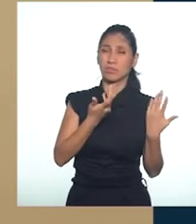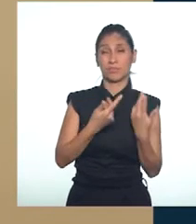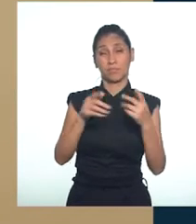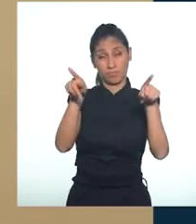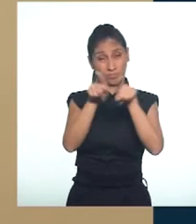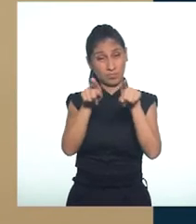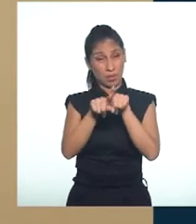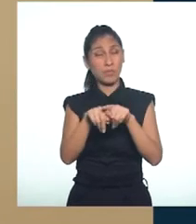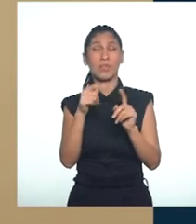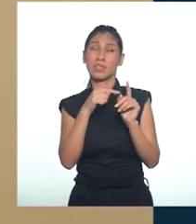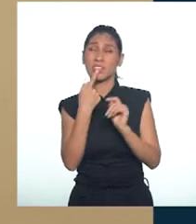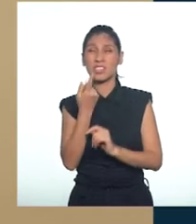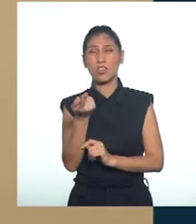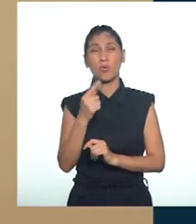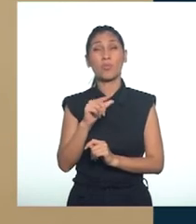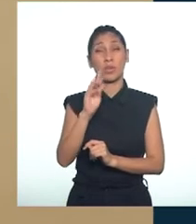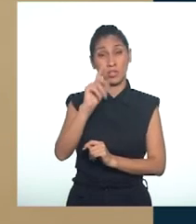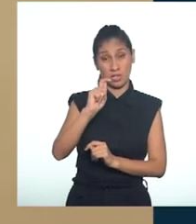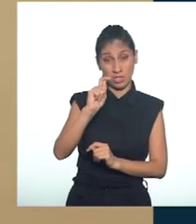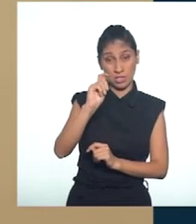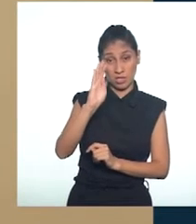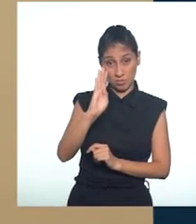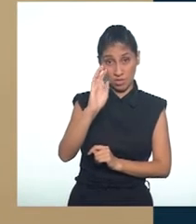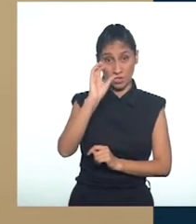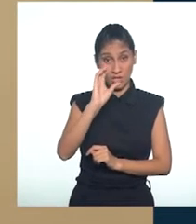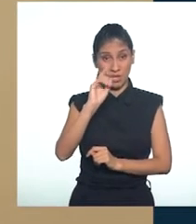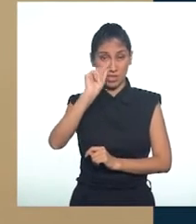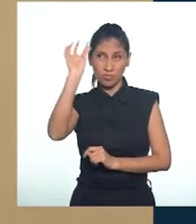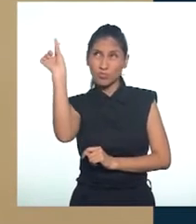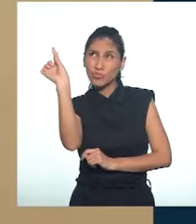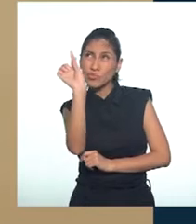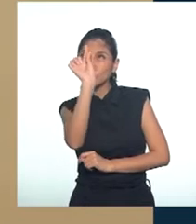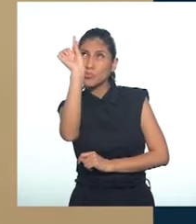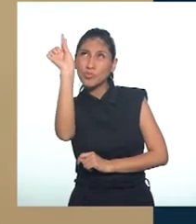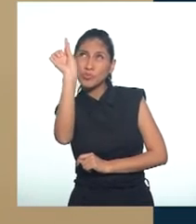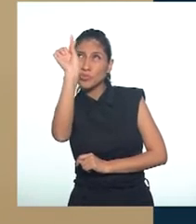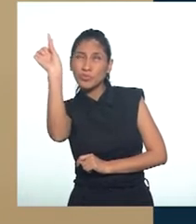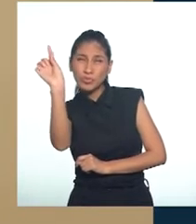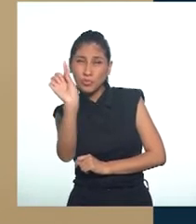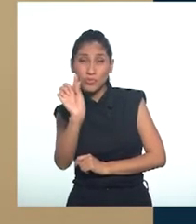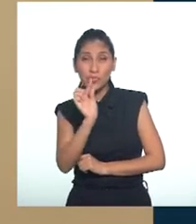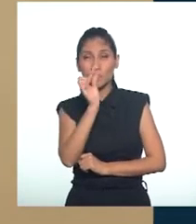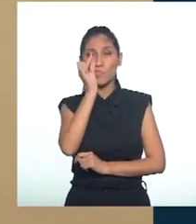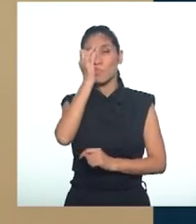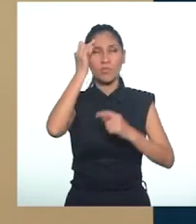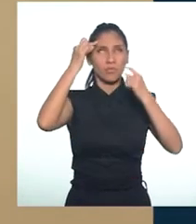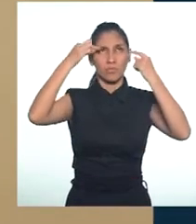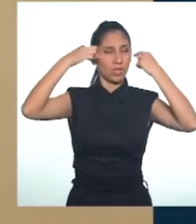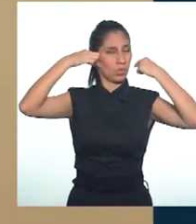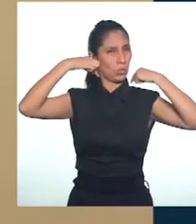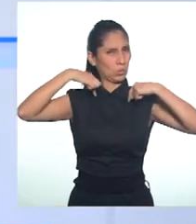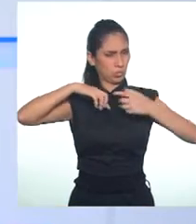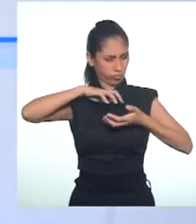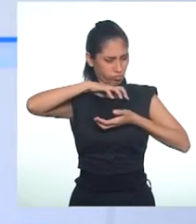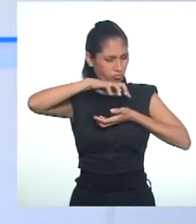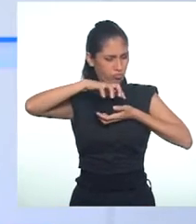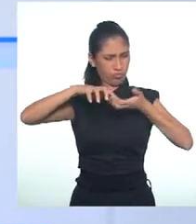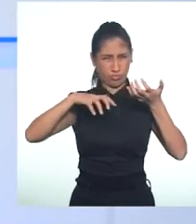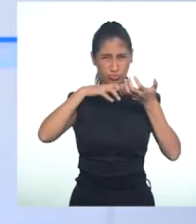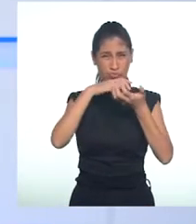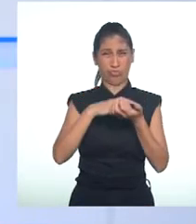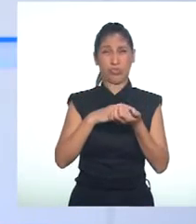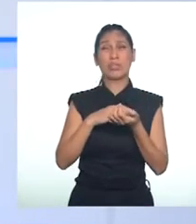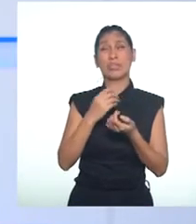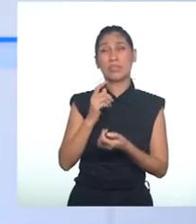reservorio natural y favorito es el ser humano, tanto el sano portador como el propio enfermo. Es una